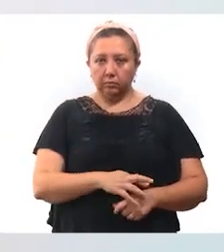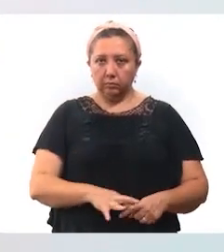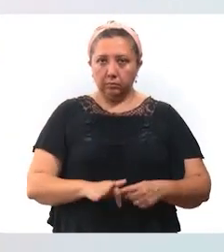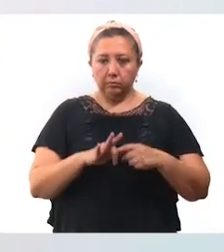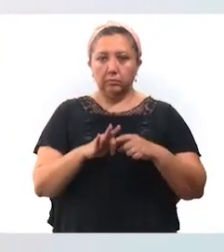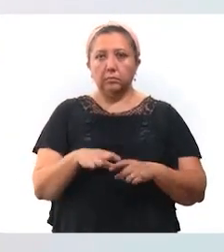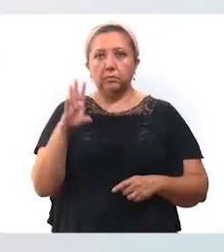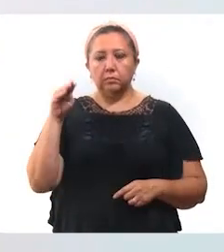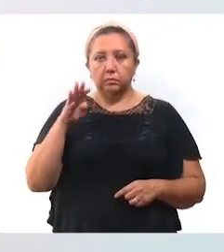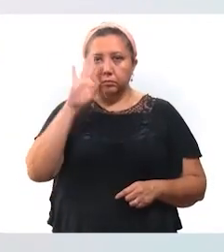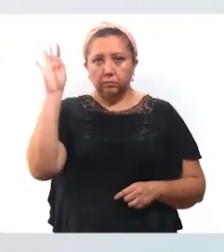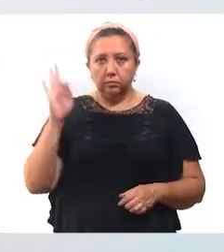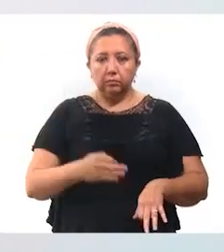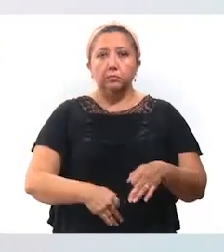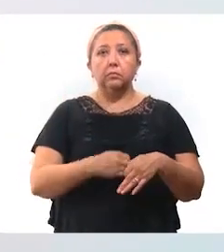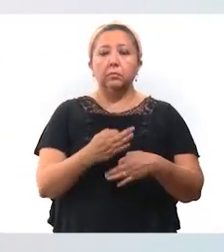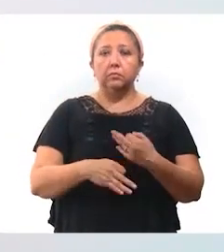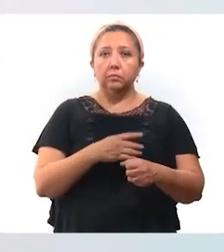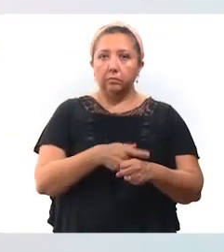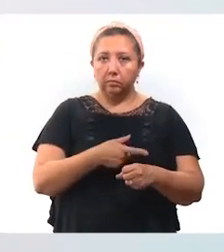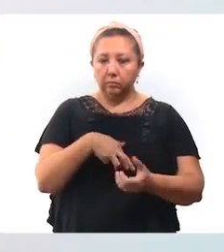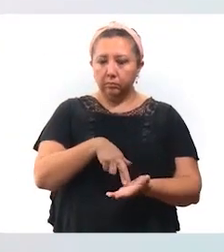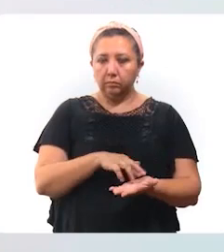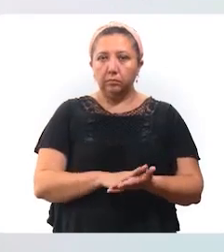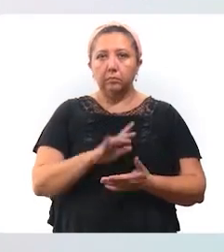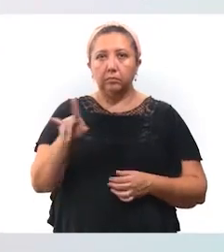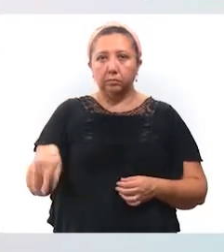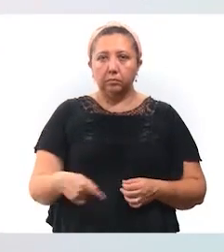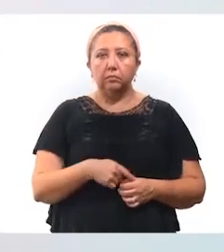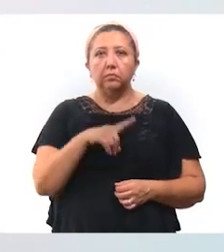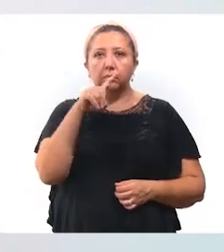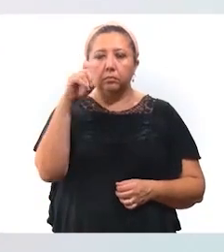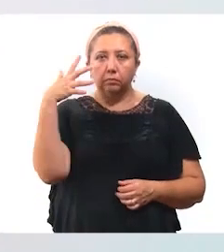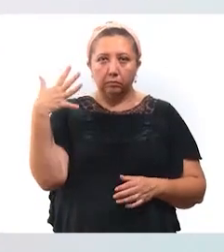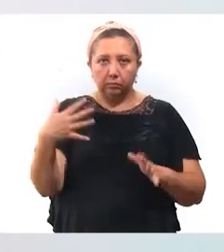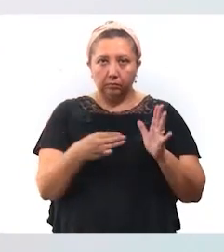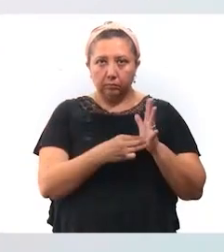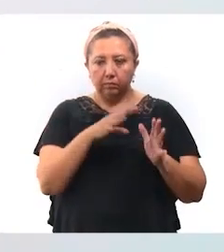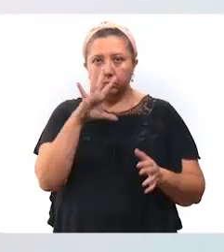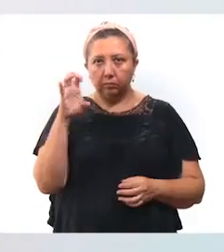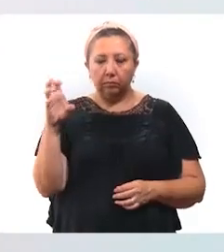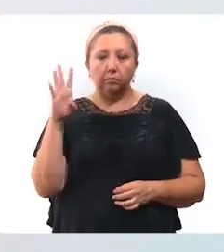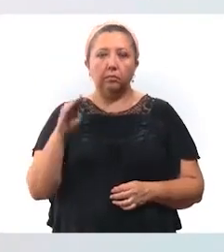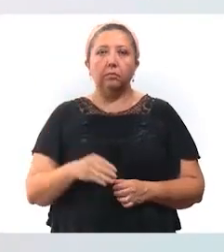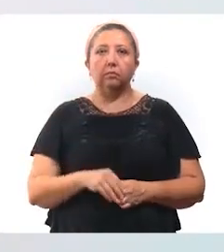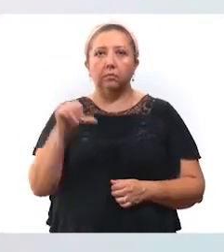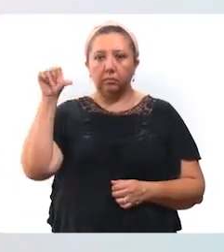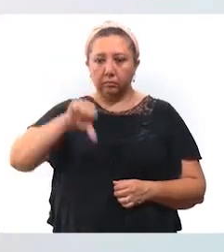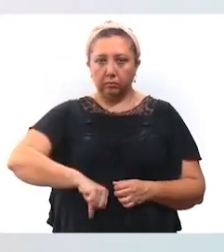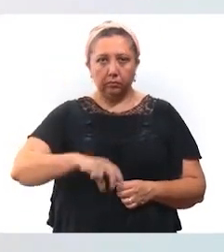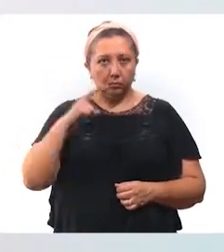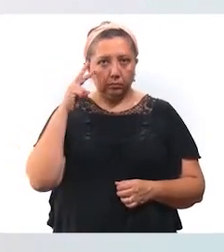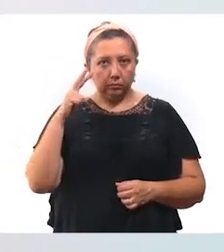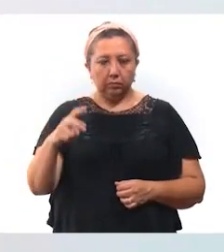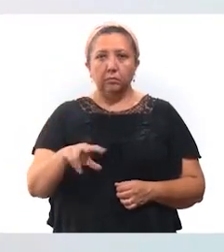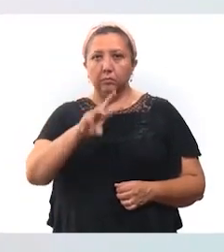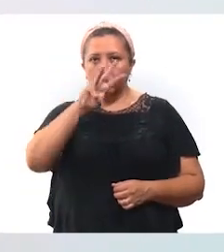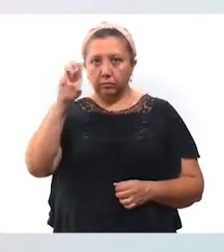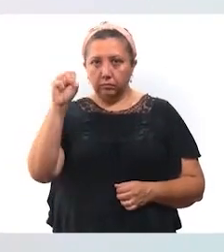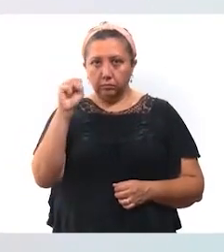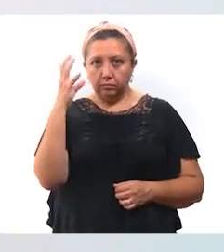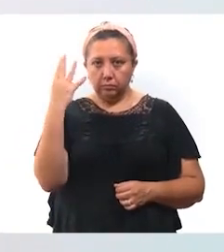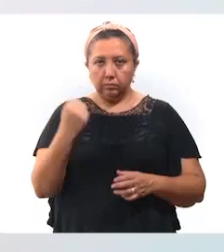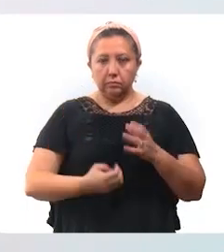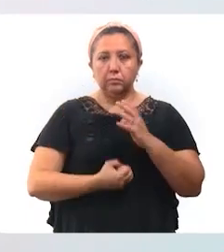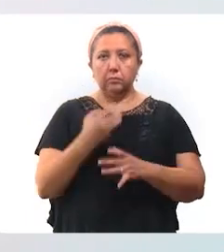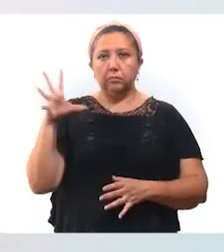cifra representa el 90% del total de contagios registrados, que es de 105.590. Hoy se detectaron